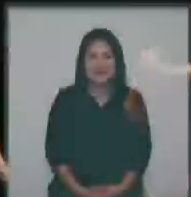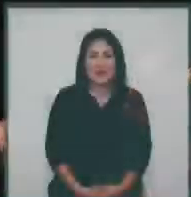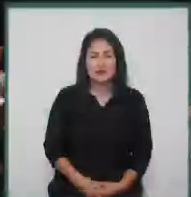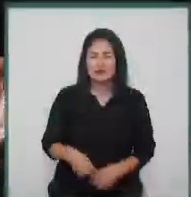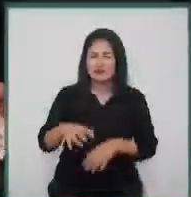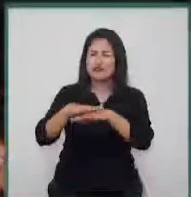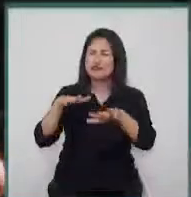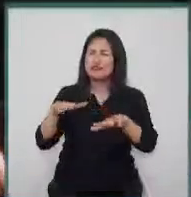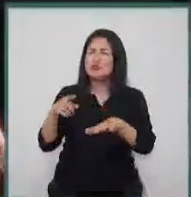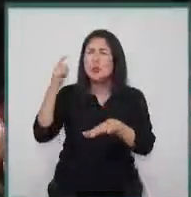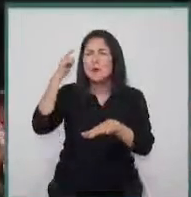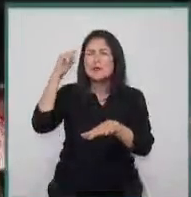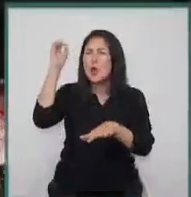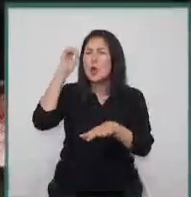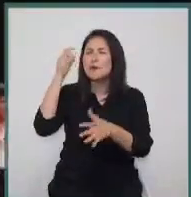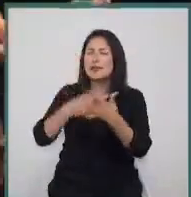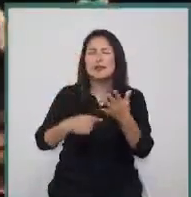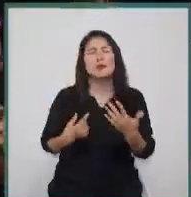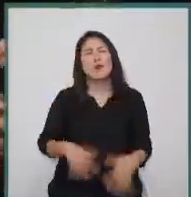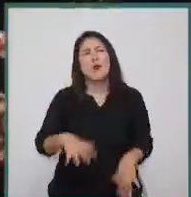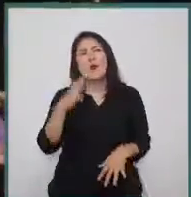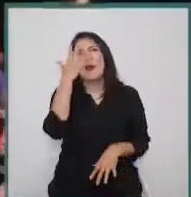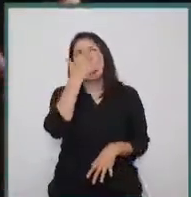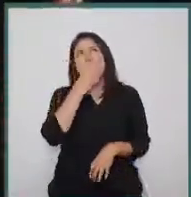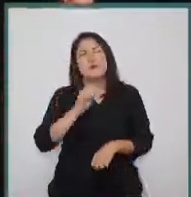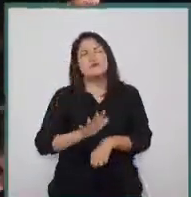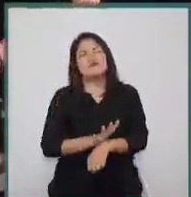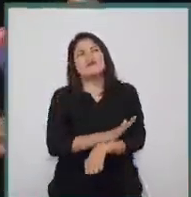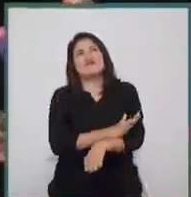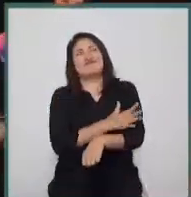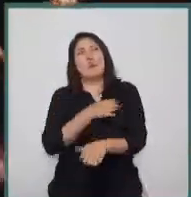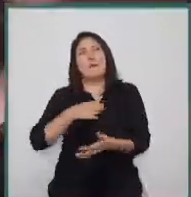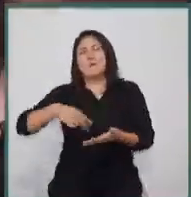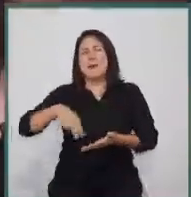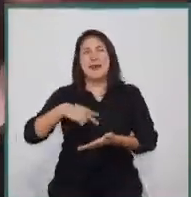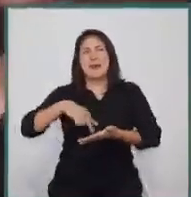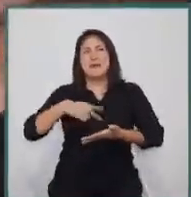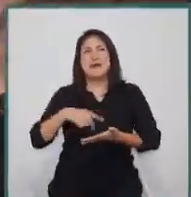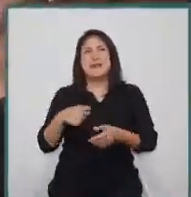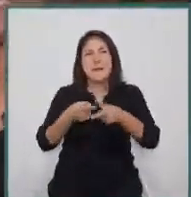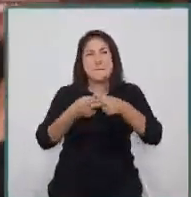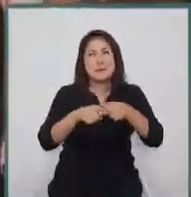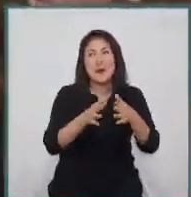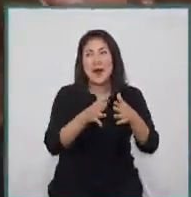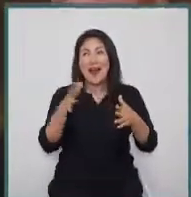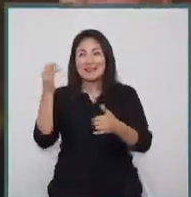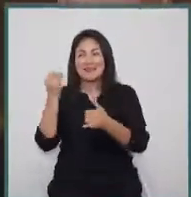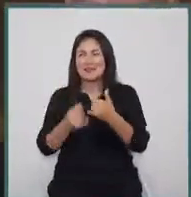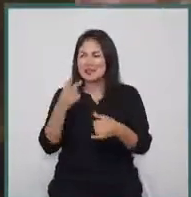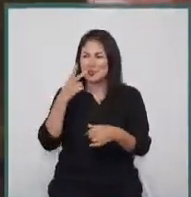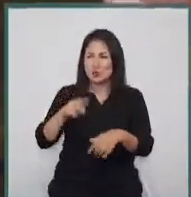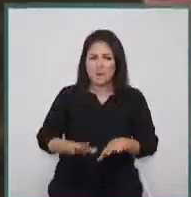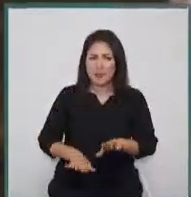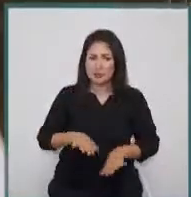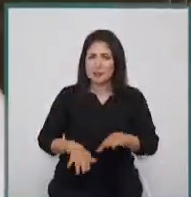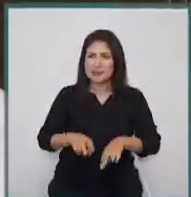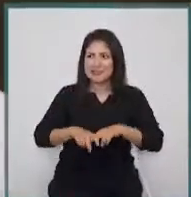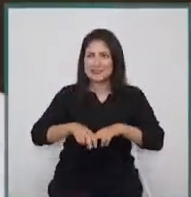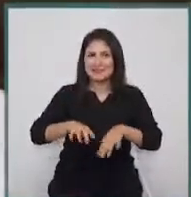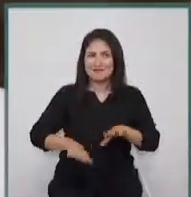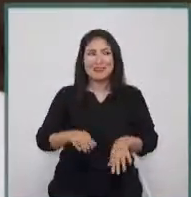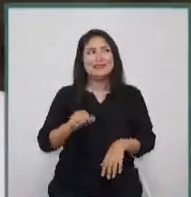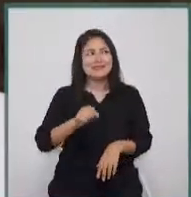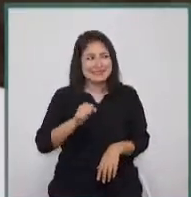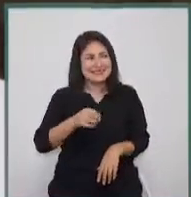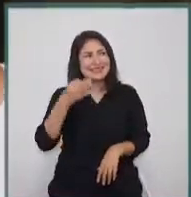¿Qué opinan del espectáculo? ¿Qué tal? Hermoso, súper emocionante. Hemos estado bailando todo desde que empezó hasta el final. El escenario, en los pies,